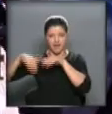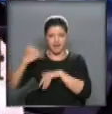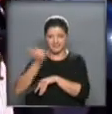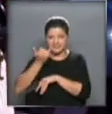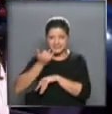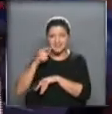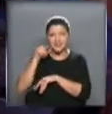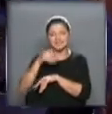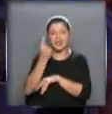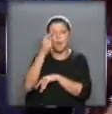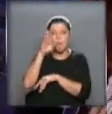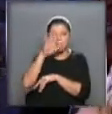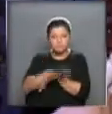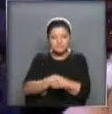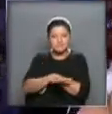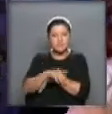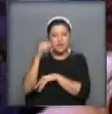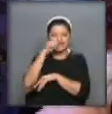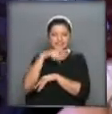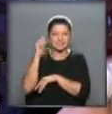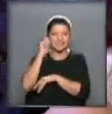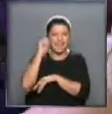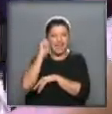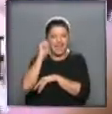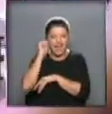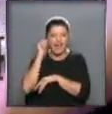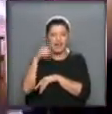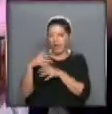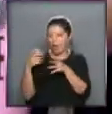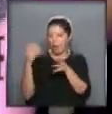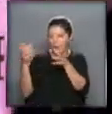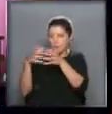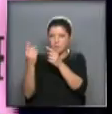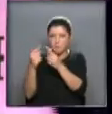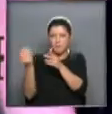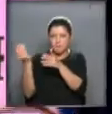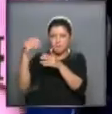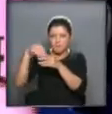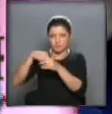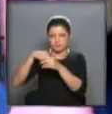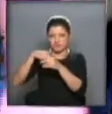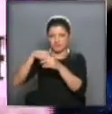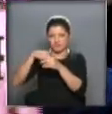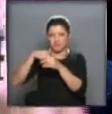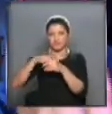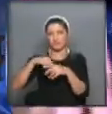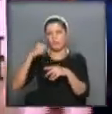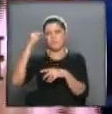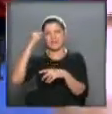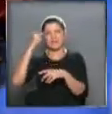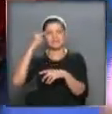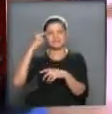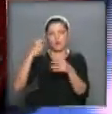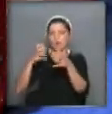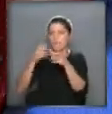través 7 de los años y ya está involucrado en una orquesta, que uno piensa que siempre las orquestas son para la élite,